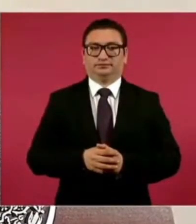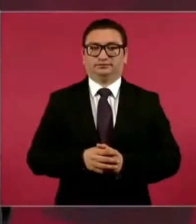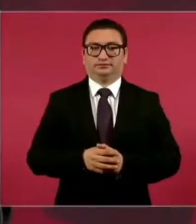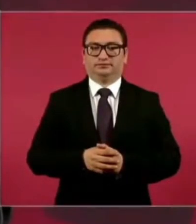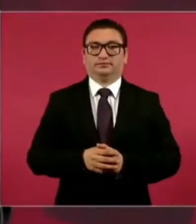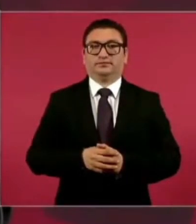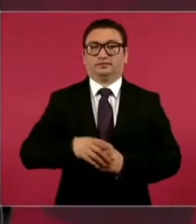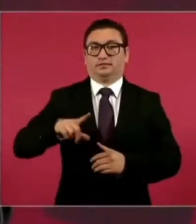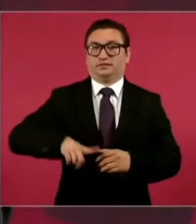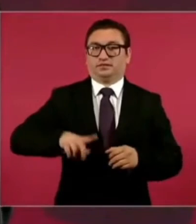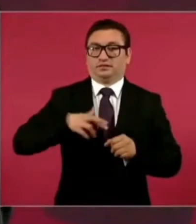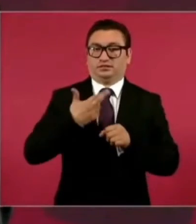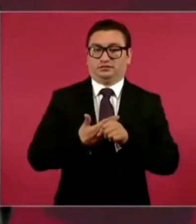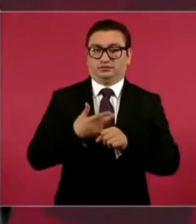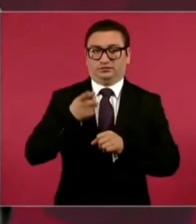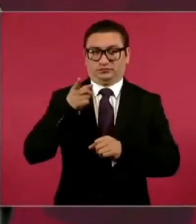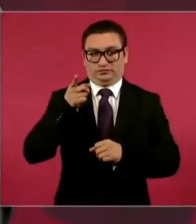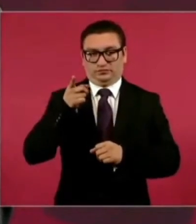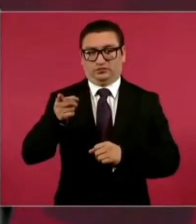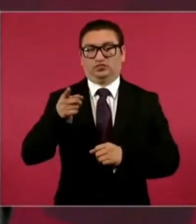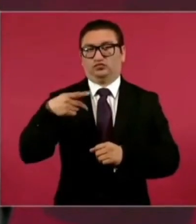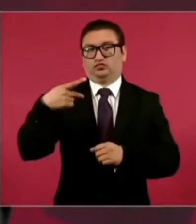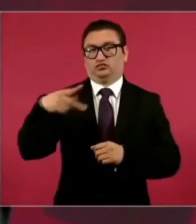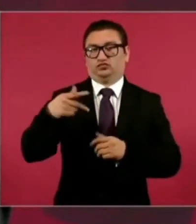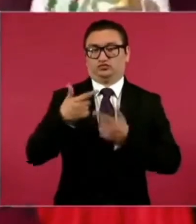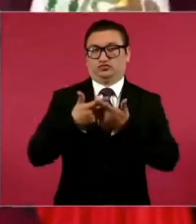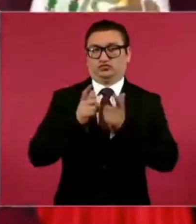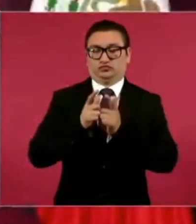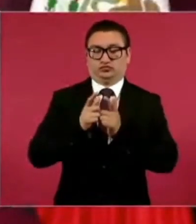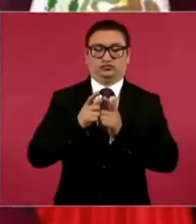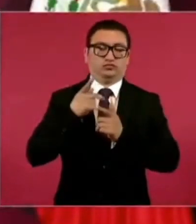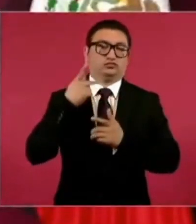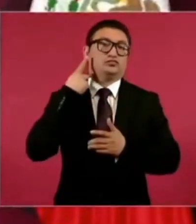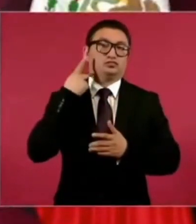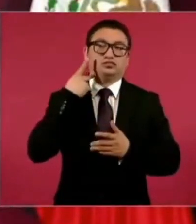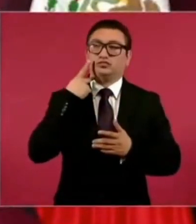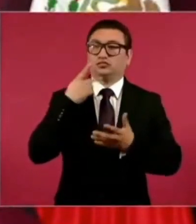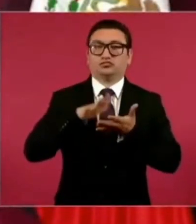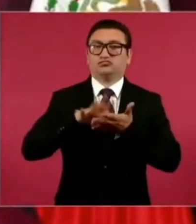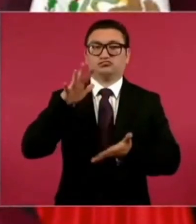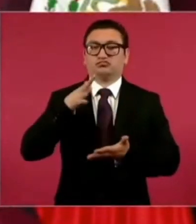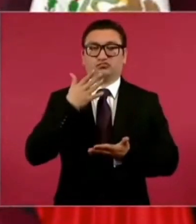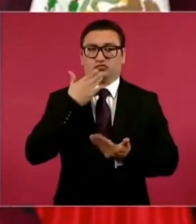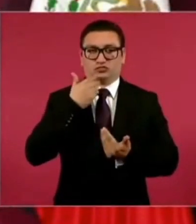el gobernador no tiene, o su partido no tiene mayoría